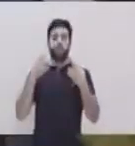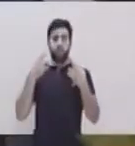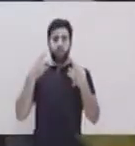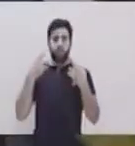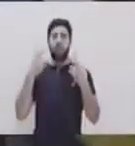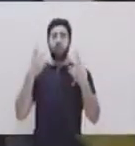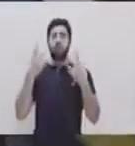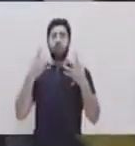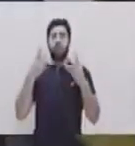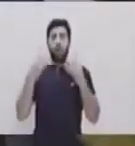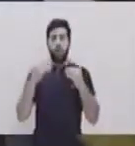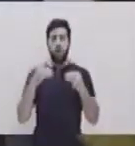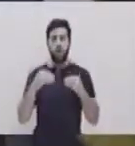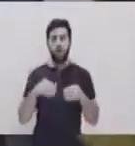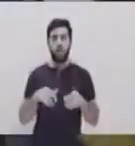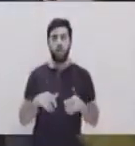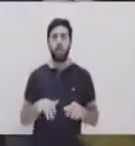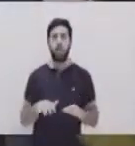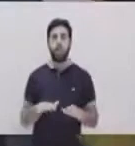Exhala.